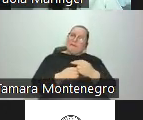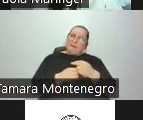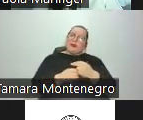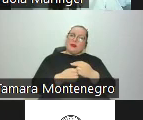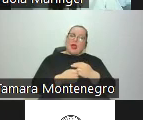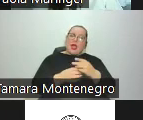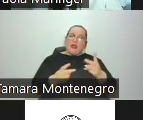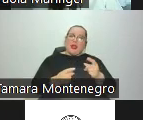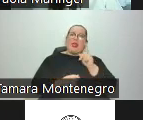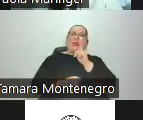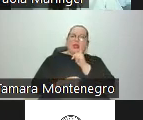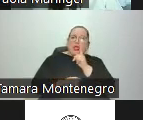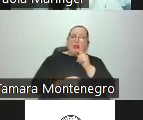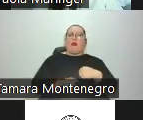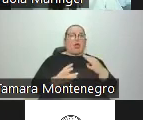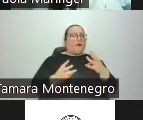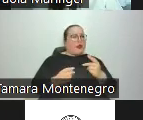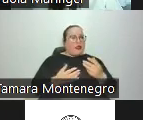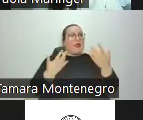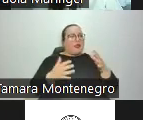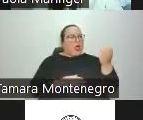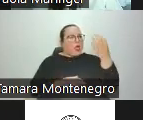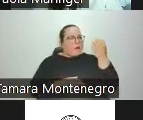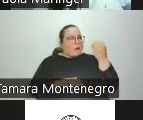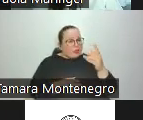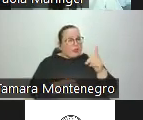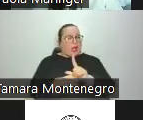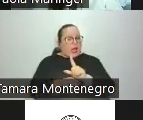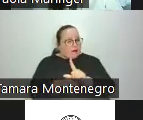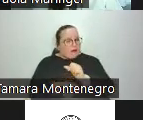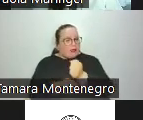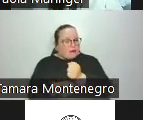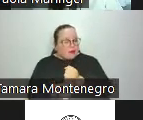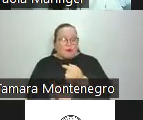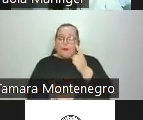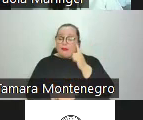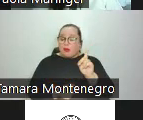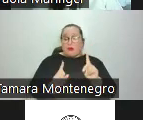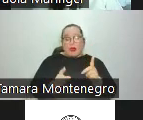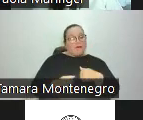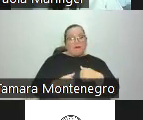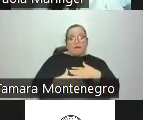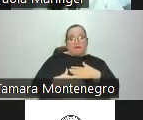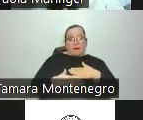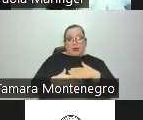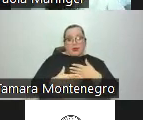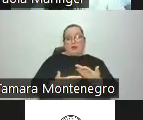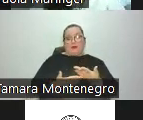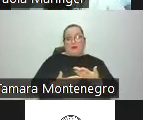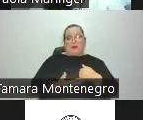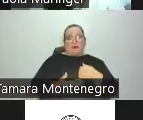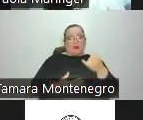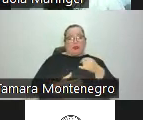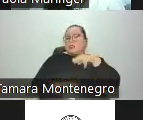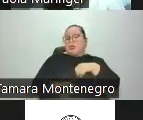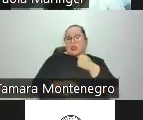tiene y con las capacidades que yo he ido aprendiendo en la labor que estoy haciendo. Pero el miedo está, el miedo siempre va a estar. O sea, yo voy a quedar sin